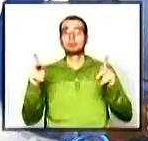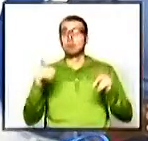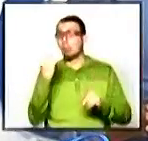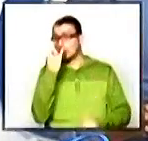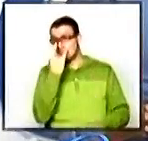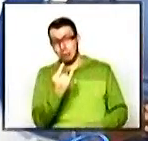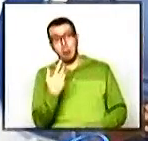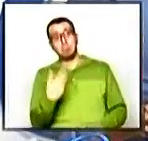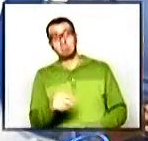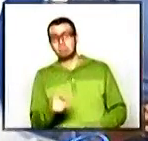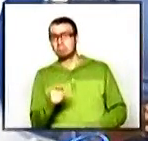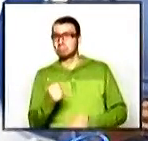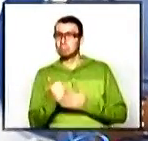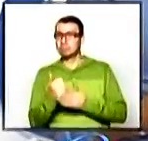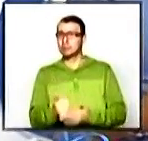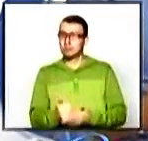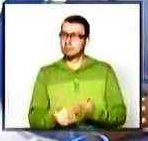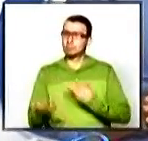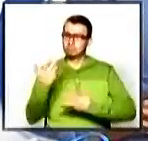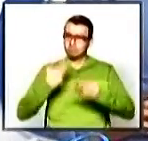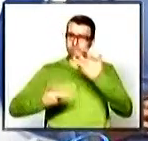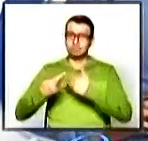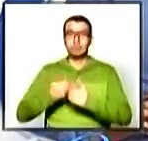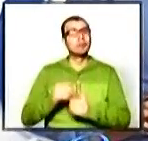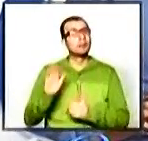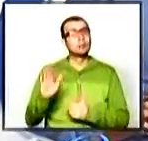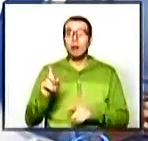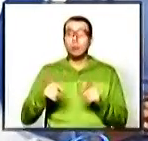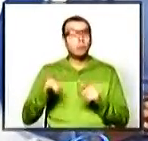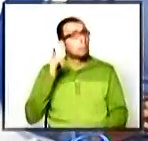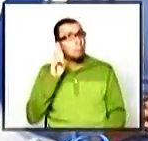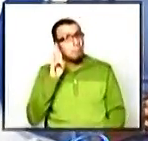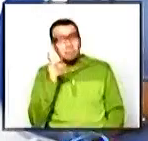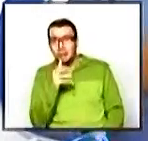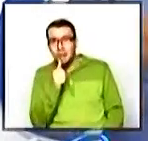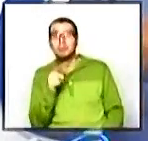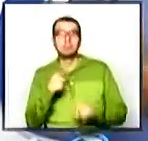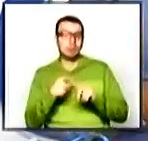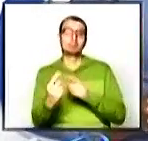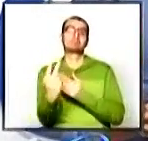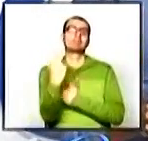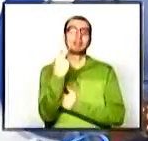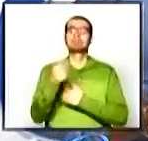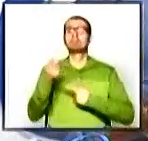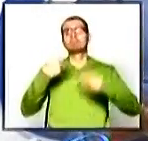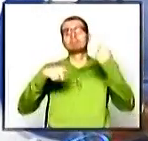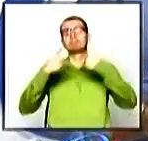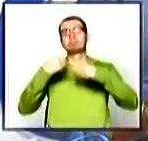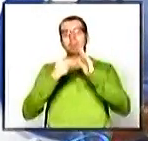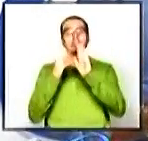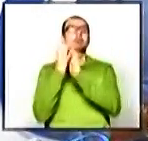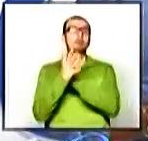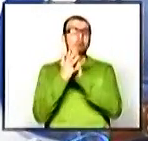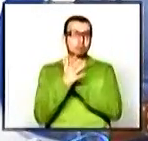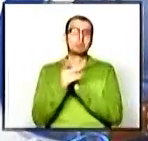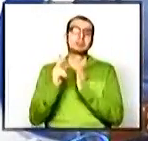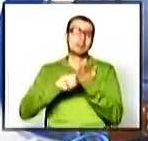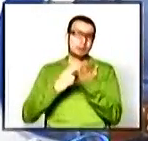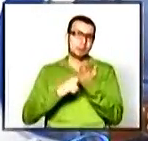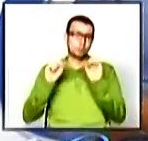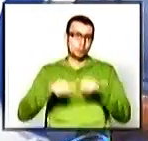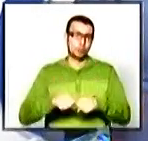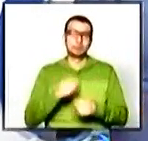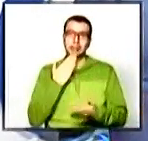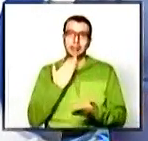interesadas en este espacio y que no lo pueden oír, pero sí lo pueden ver y a través de las manos de él lo pueden entender.